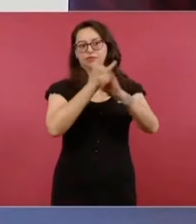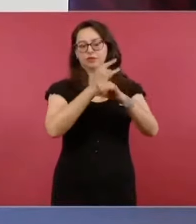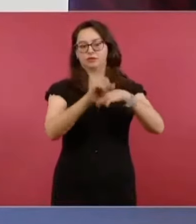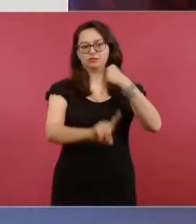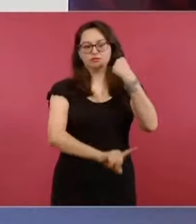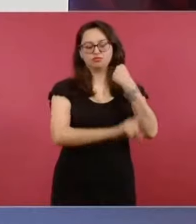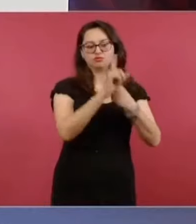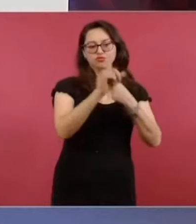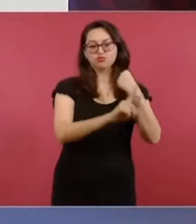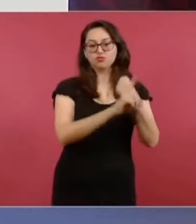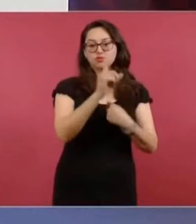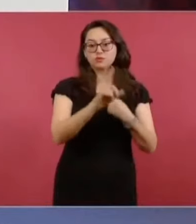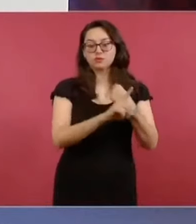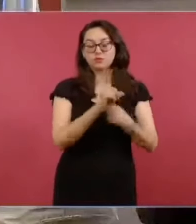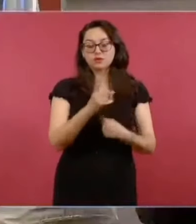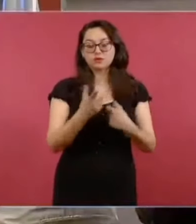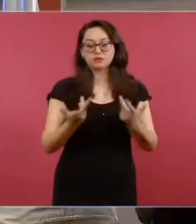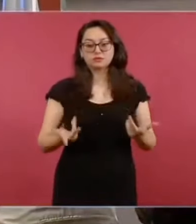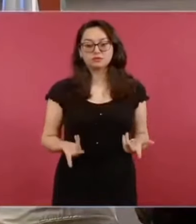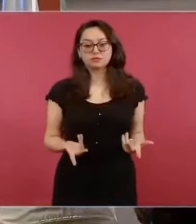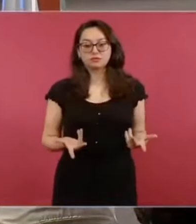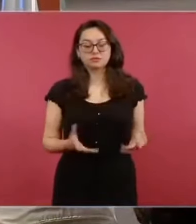no costar,